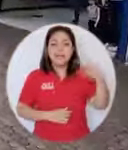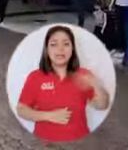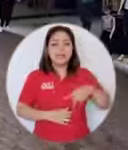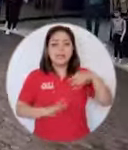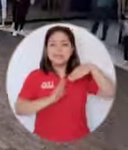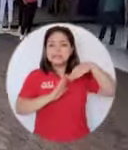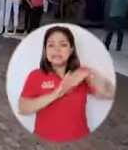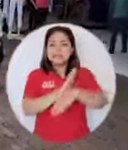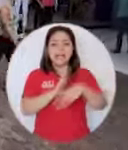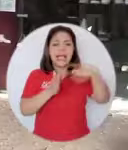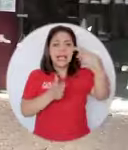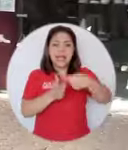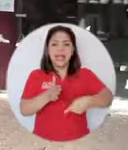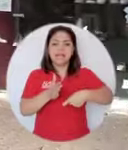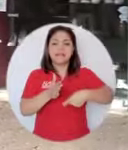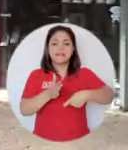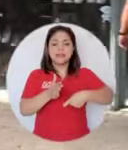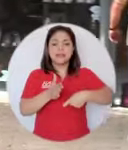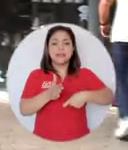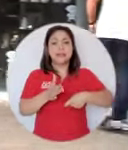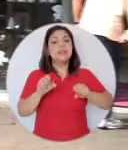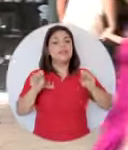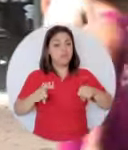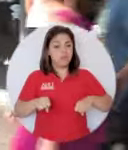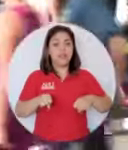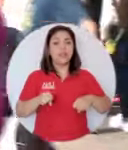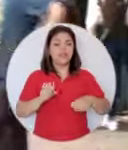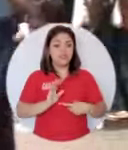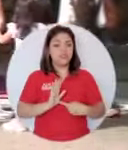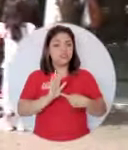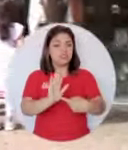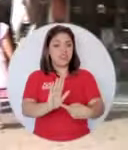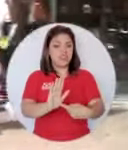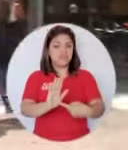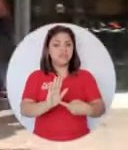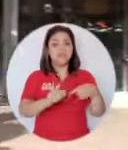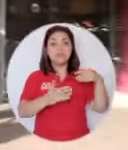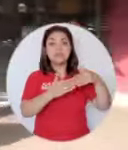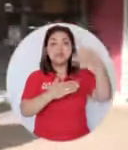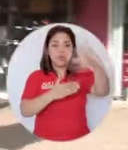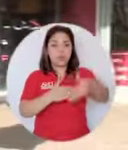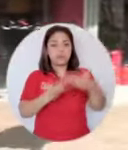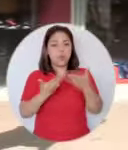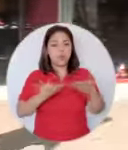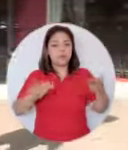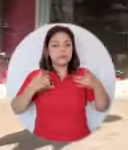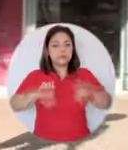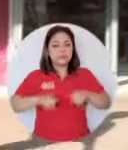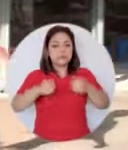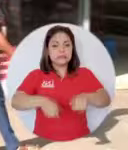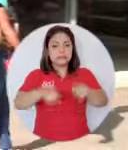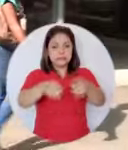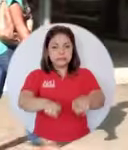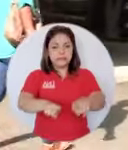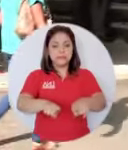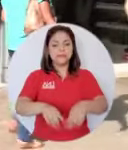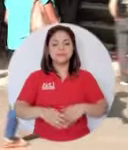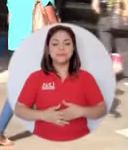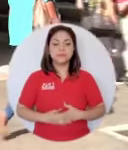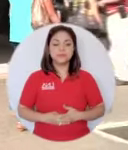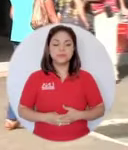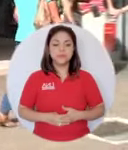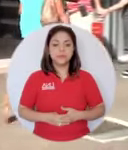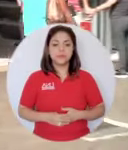con el tiempo y por eso podríamos tener manifestaciones más tarde que temprano.